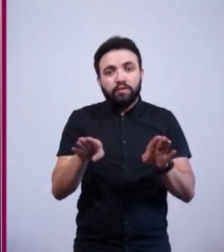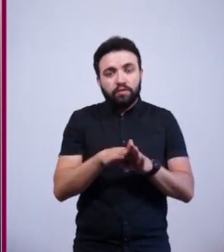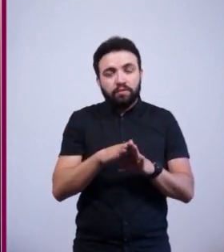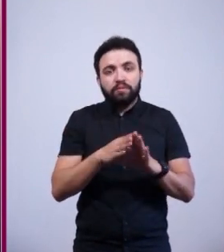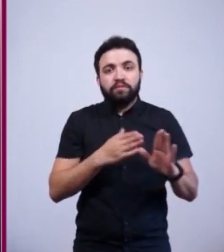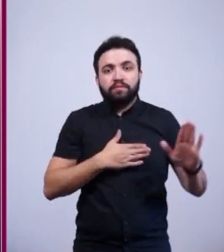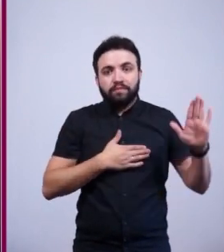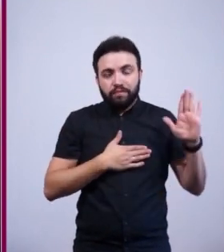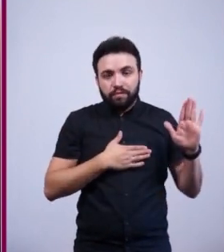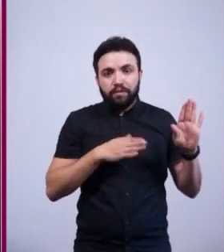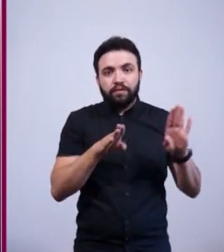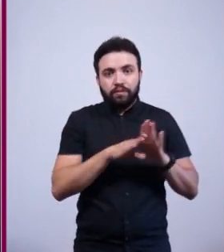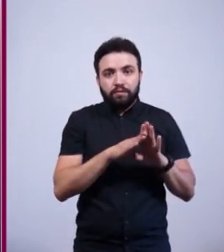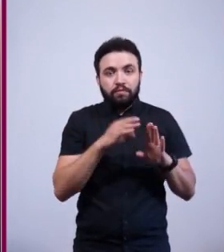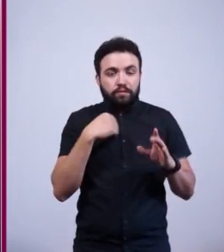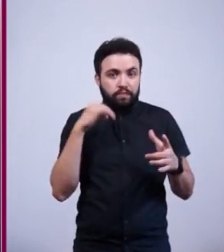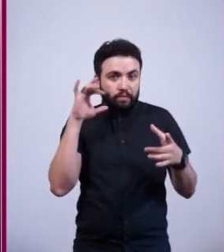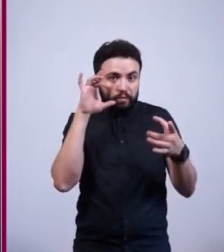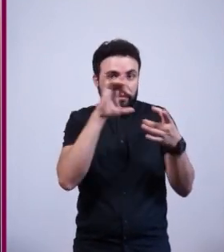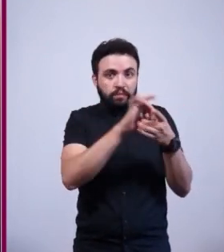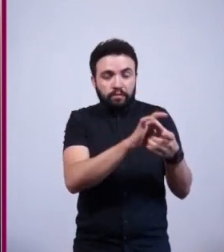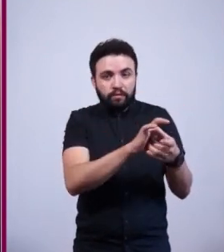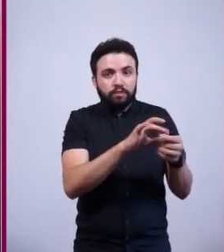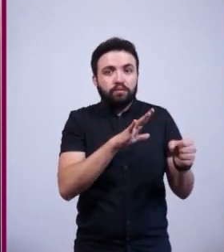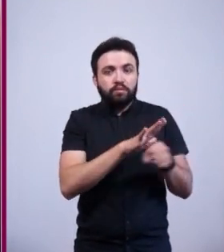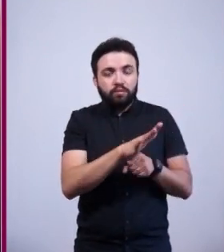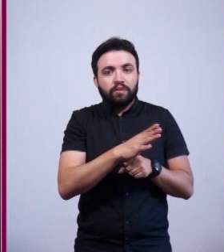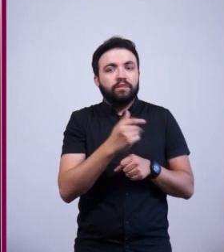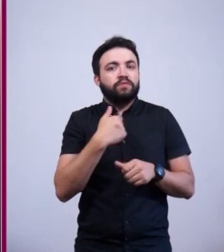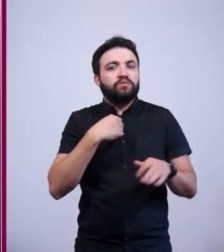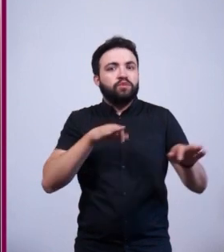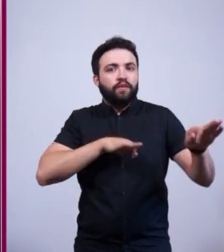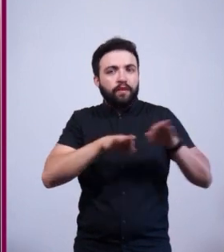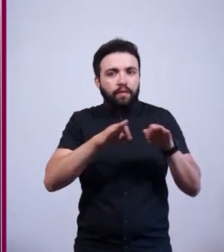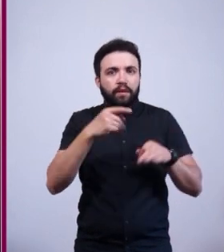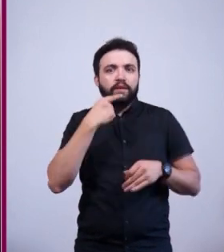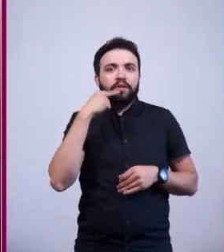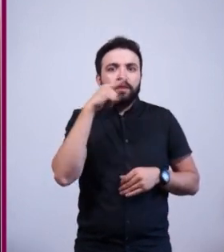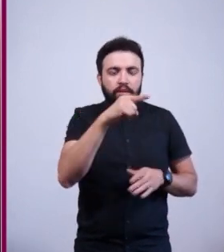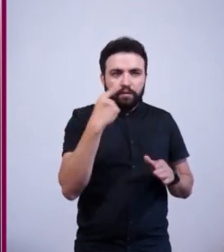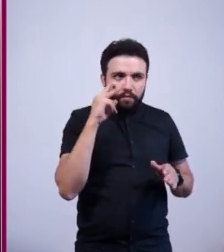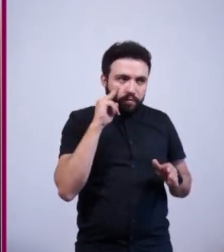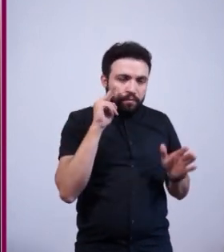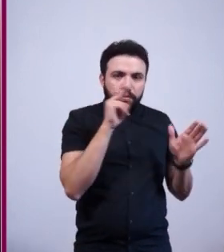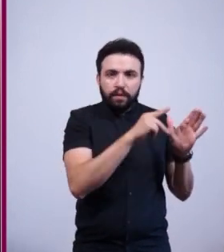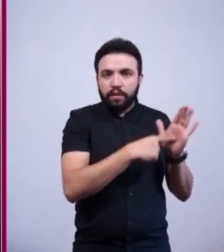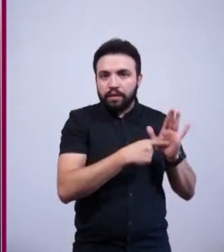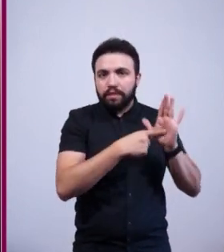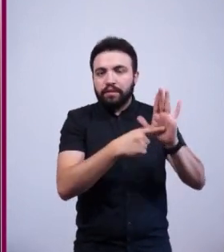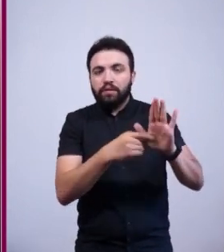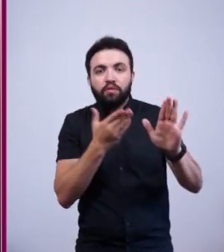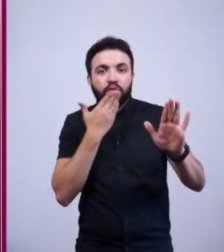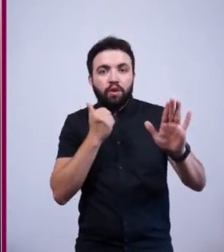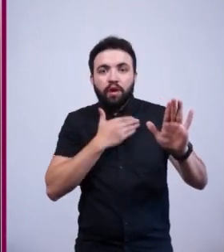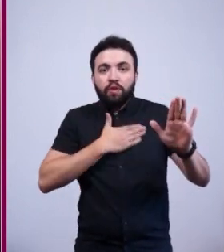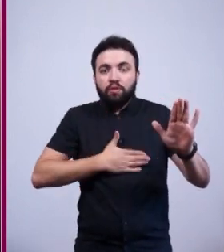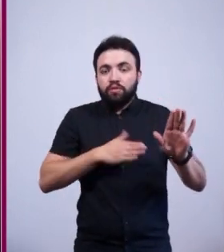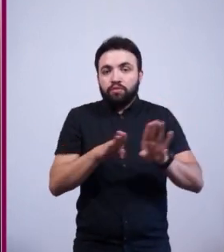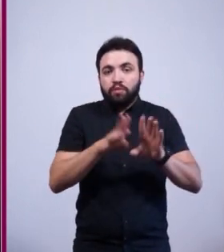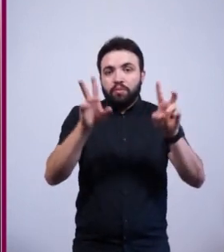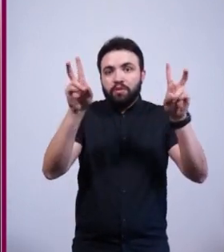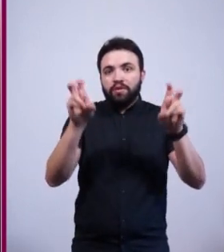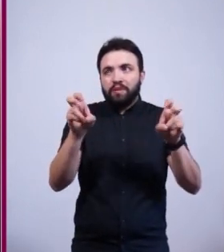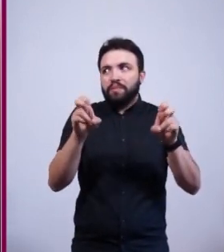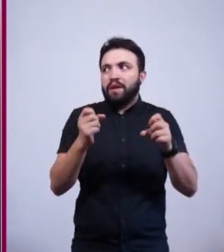grande con el que yo me identifico es poder cuestionar, trabajar, crear, visibilizar en torno a temas que a